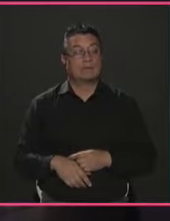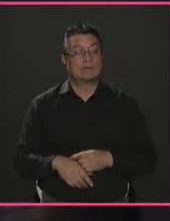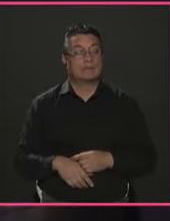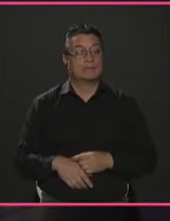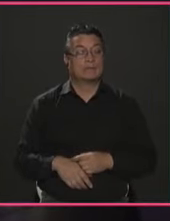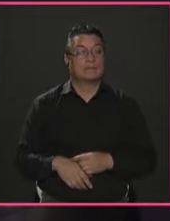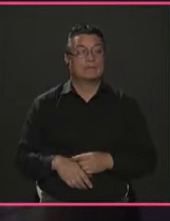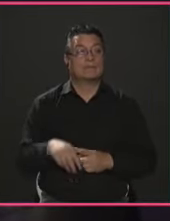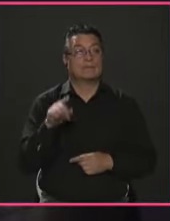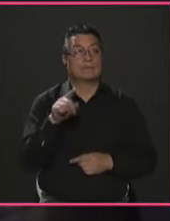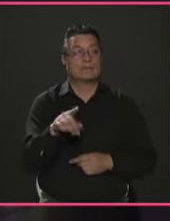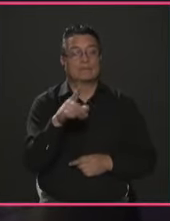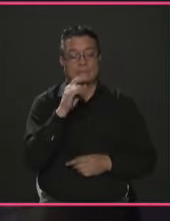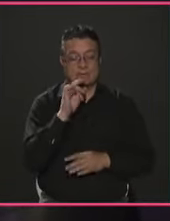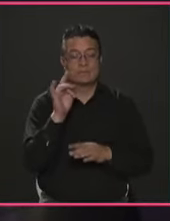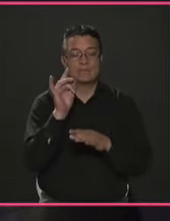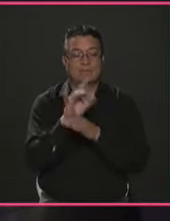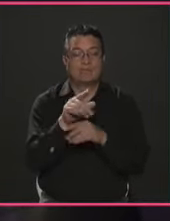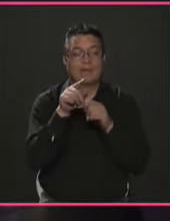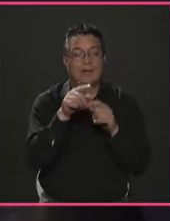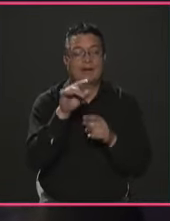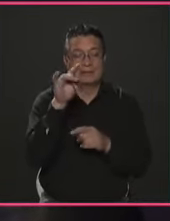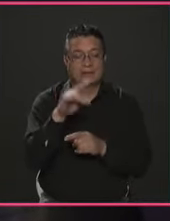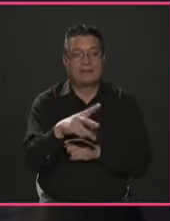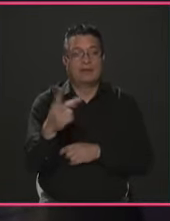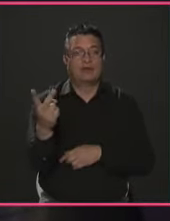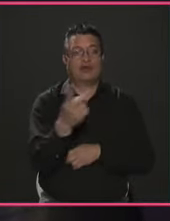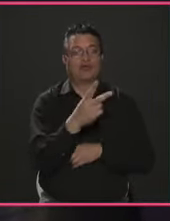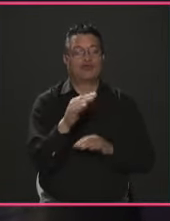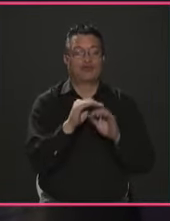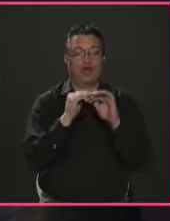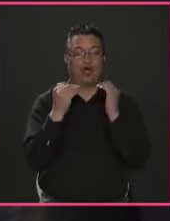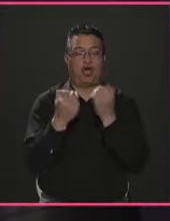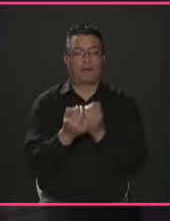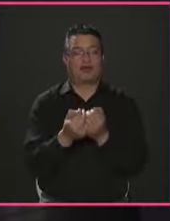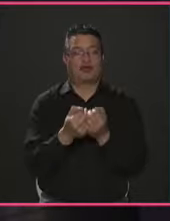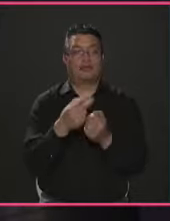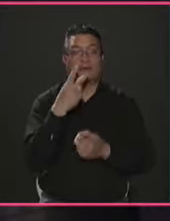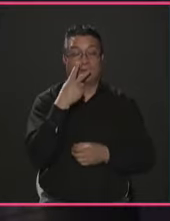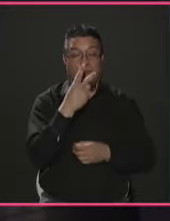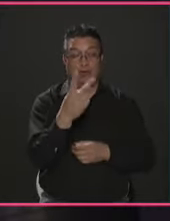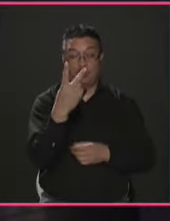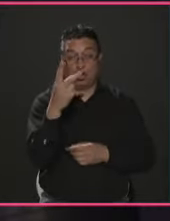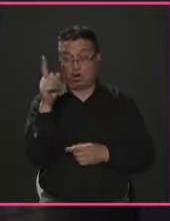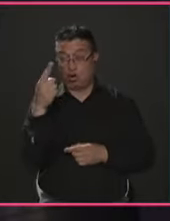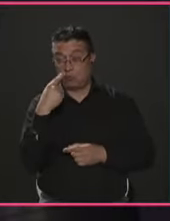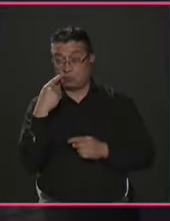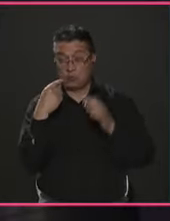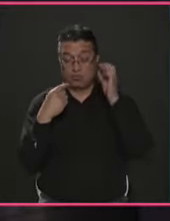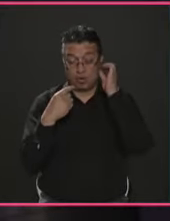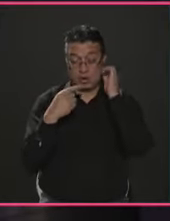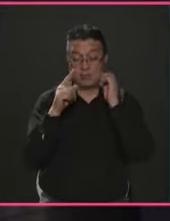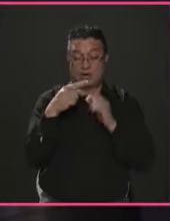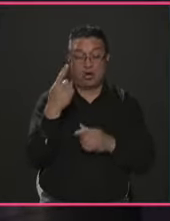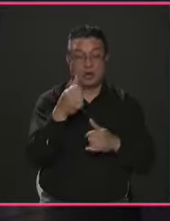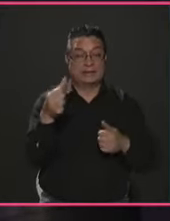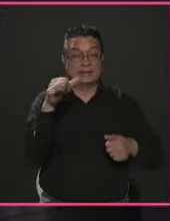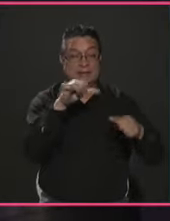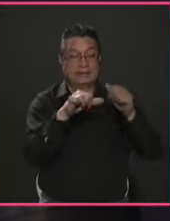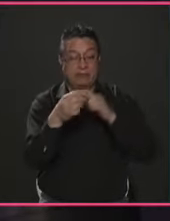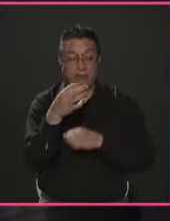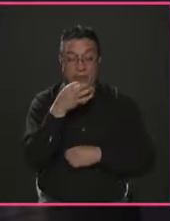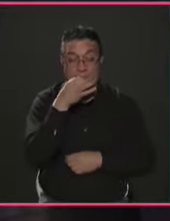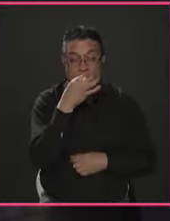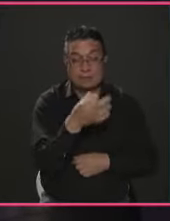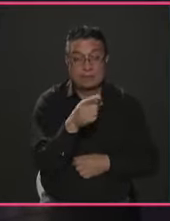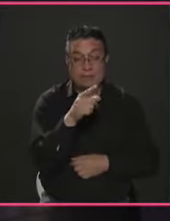ahí en se dice que son una persona completa y vemos que es una pareja pero los científicos decimos que